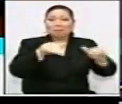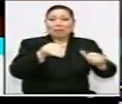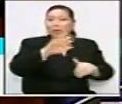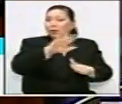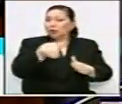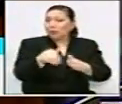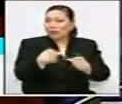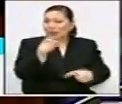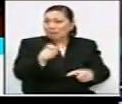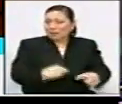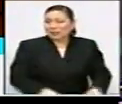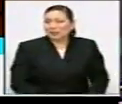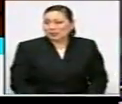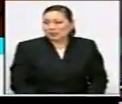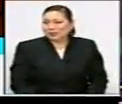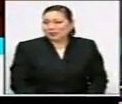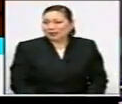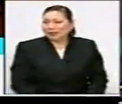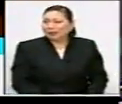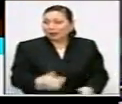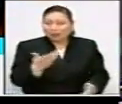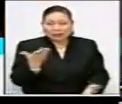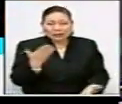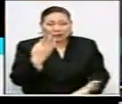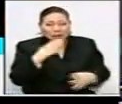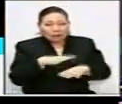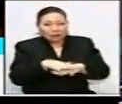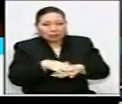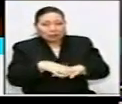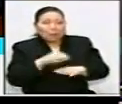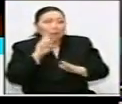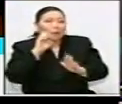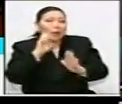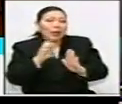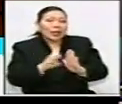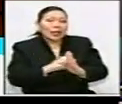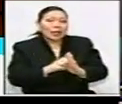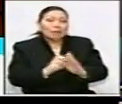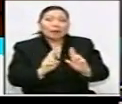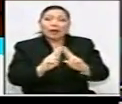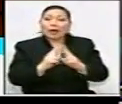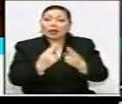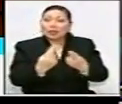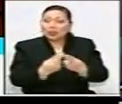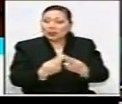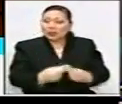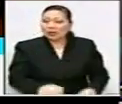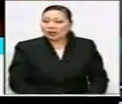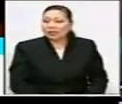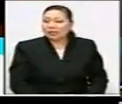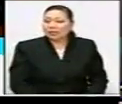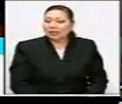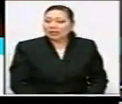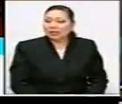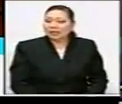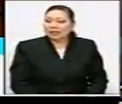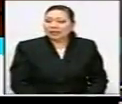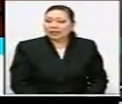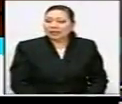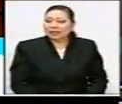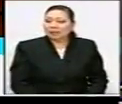pueblo. Y ha hecho sus experimentos, como por ejemplo, convocar a